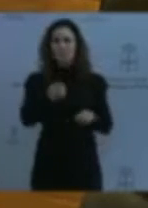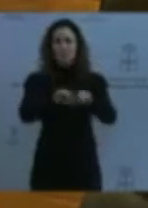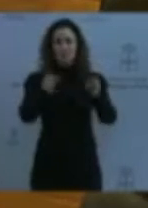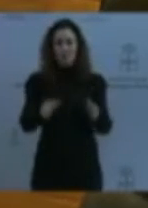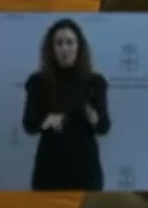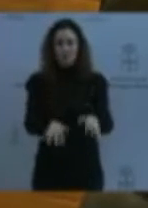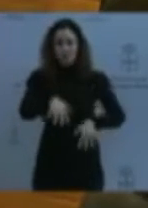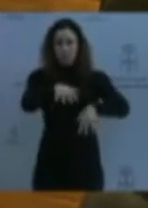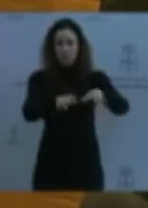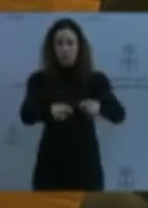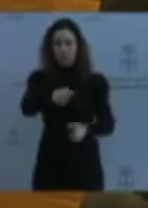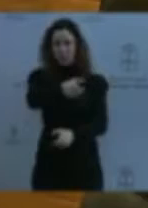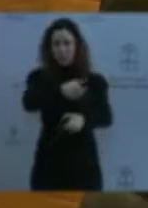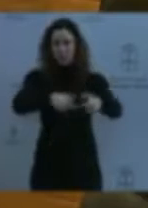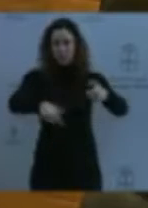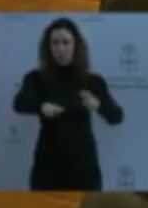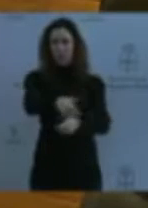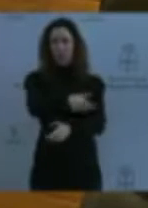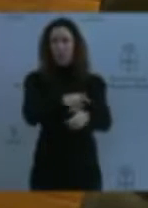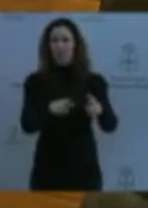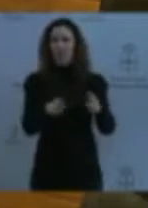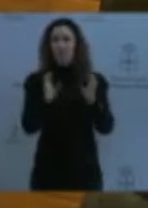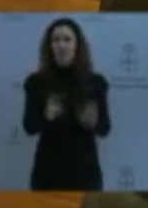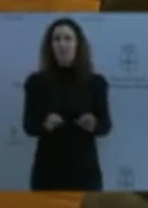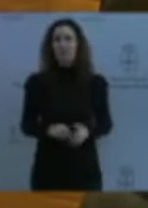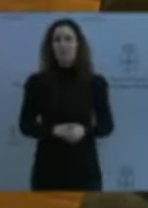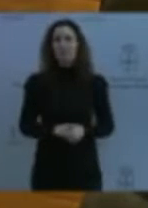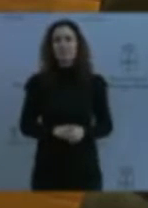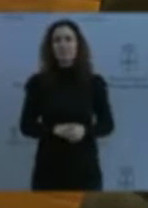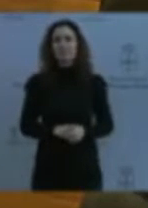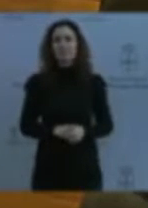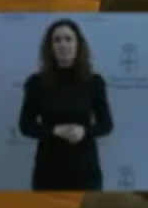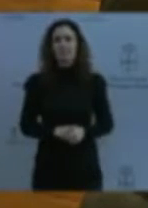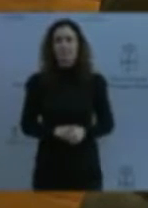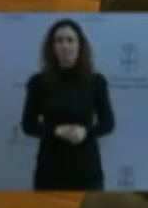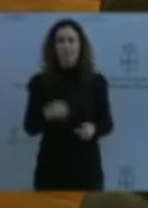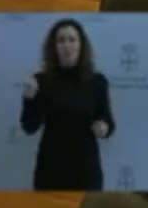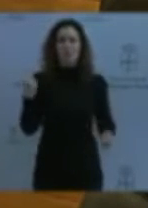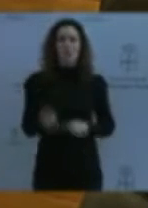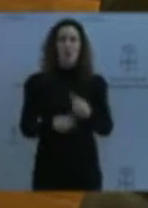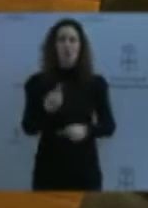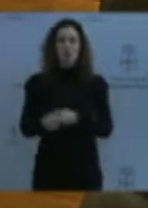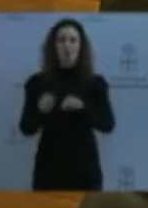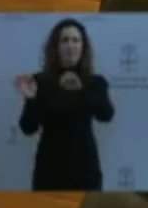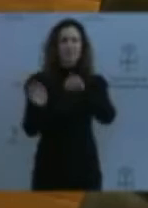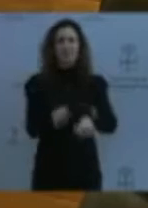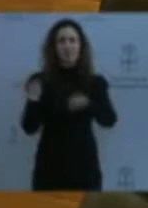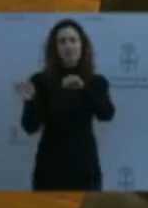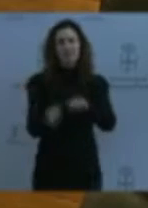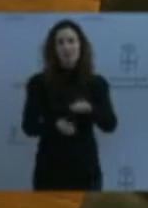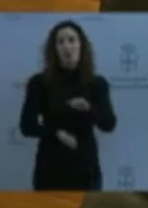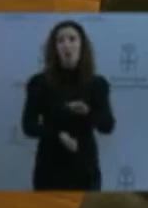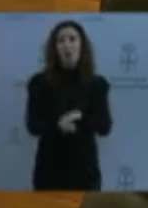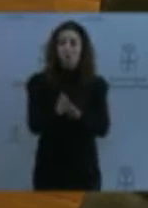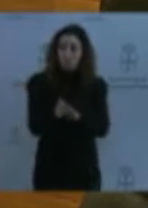se había transformado en una laguna. Por otra parte, las consecuencias de estos chubascos siguen ahí en muchos casos, ya